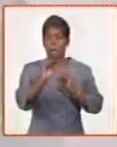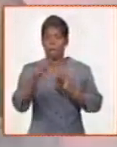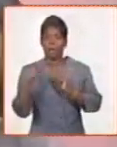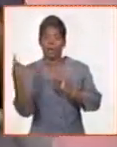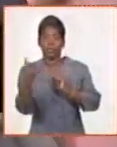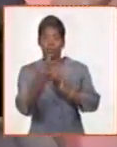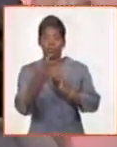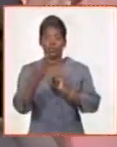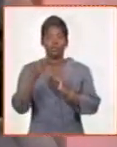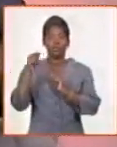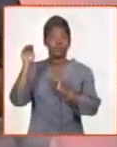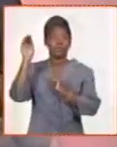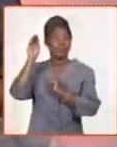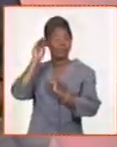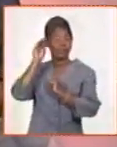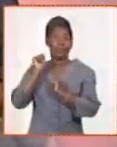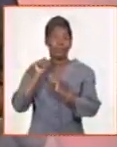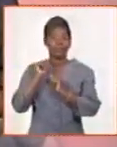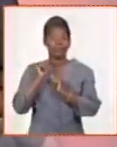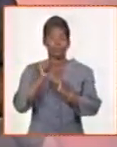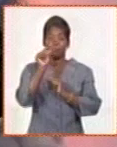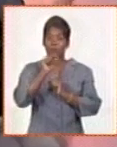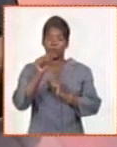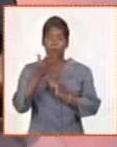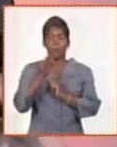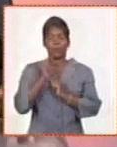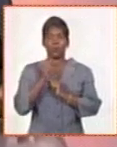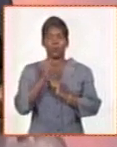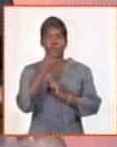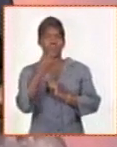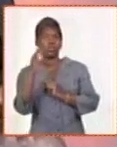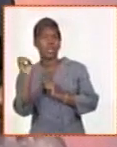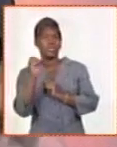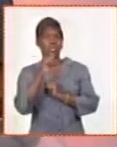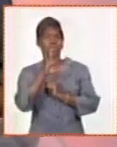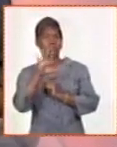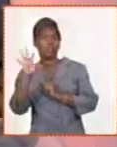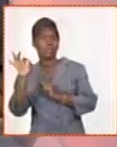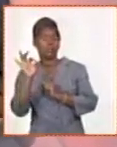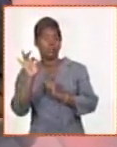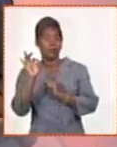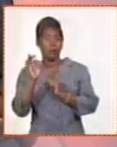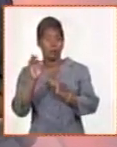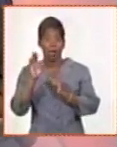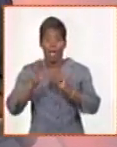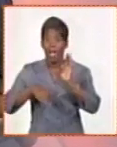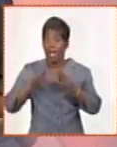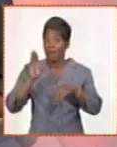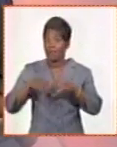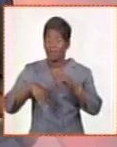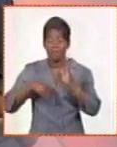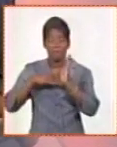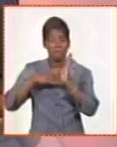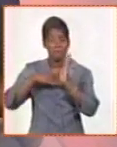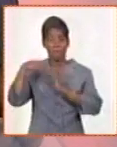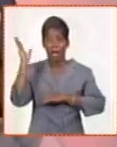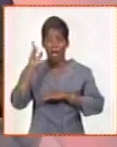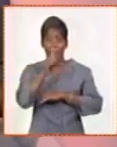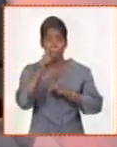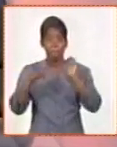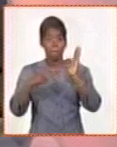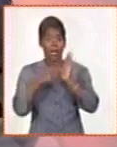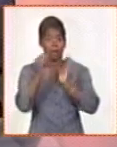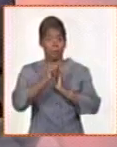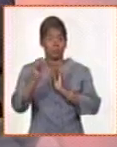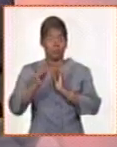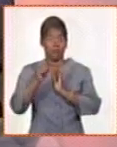500 personas, y a veces son miles, ¿no? Y entonces, los niños no son actores profesionales. Las voces son muy débiles, son